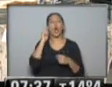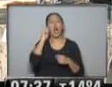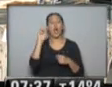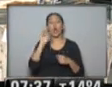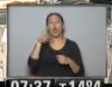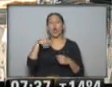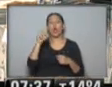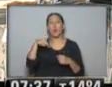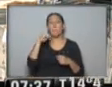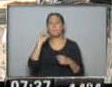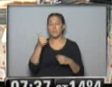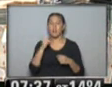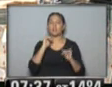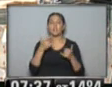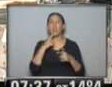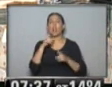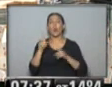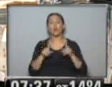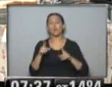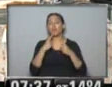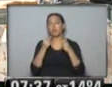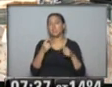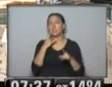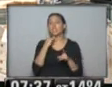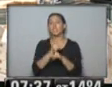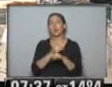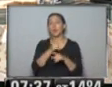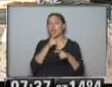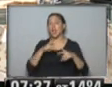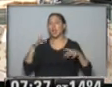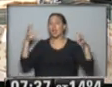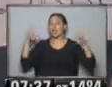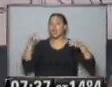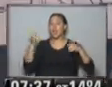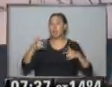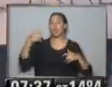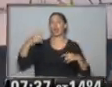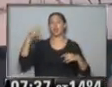Así es, los vecinos se manifestaron y denunciaron que siempre que hay tormenta se corta la luz.